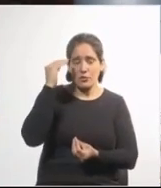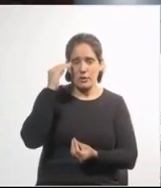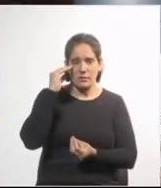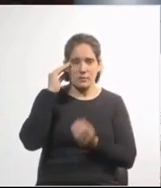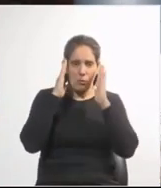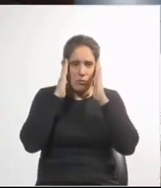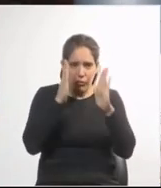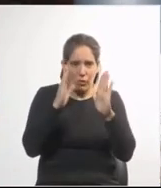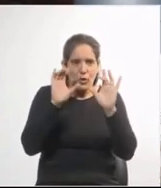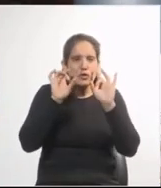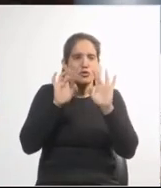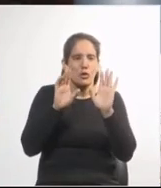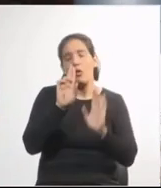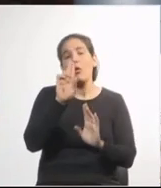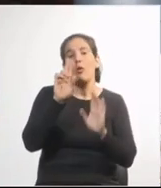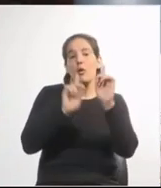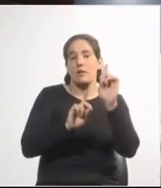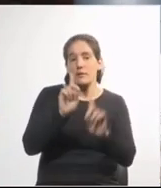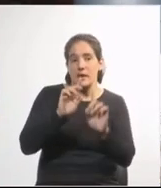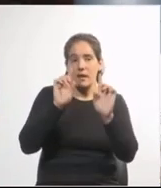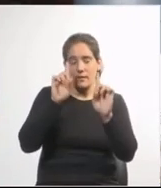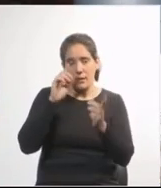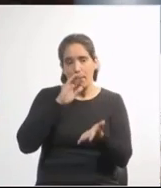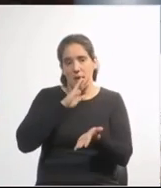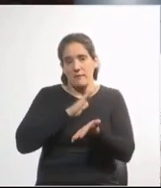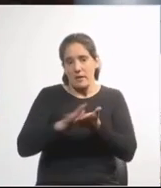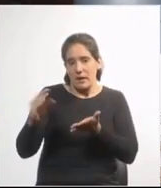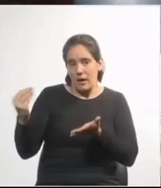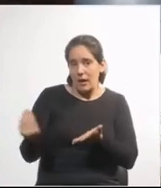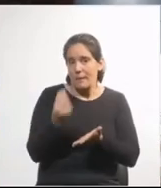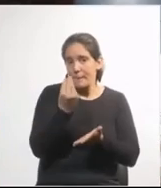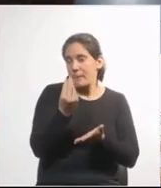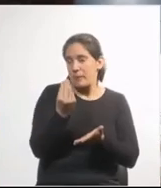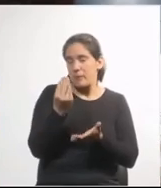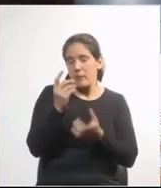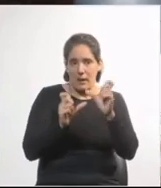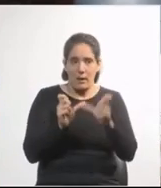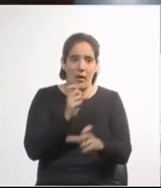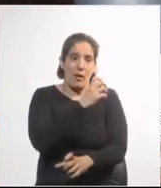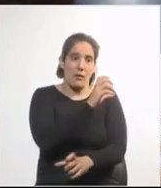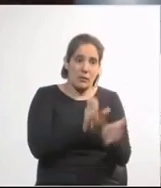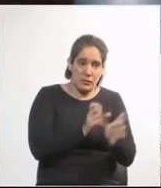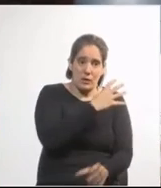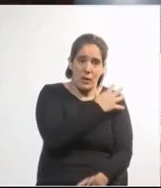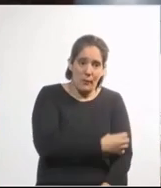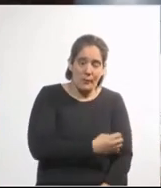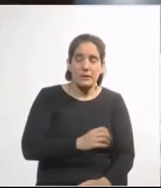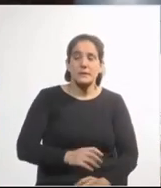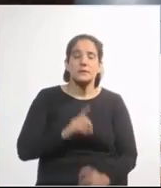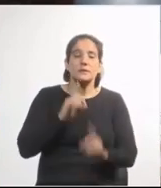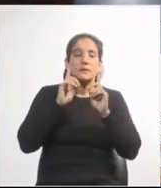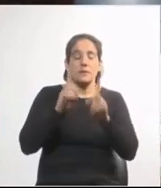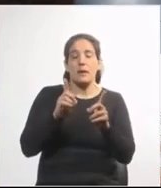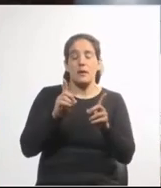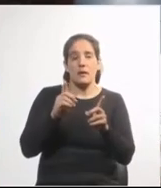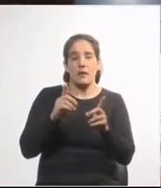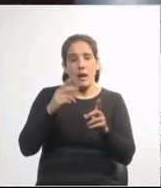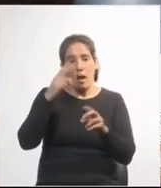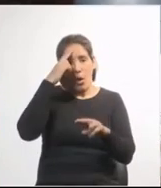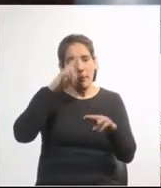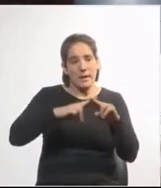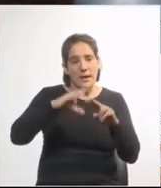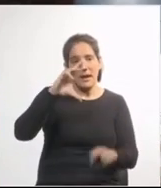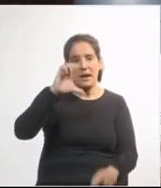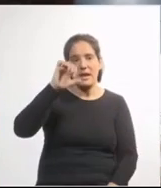dedicación total, para el régimen de becas de grado para la población estudiantil más vulnerable, también para el Hospital de